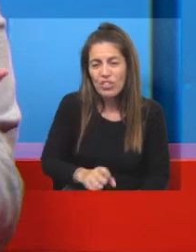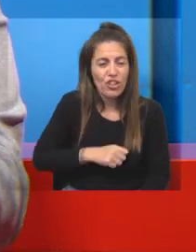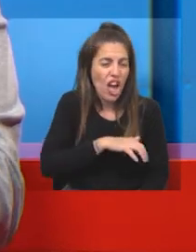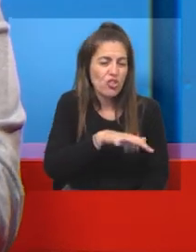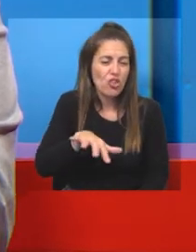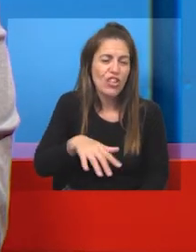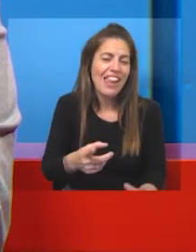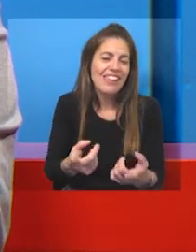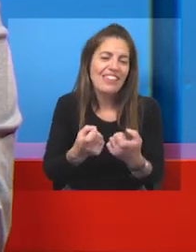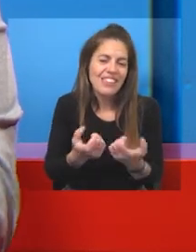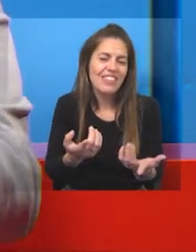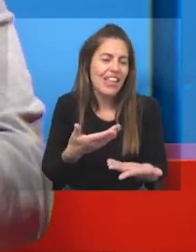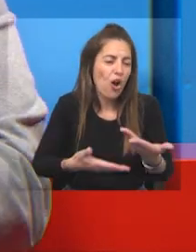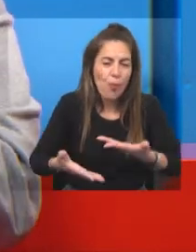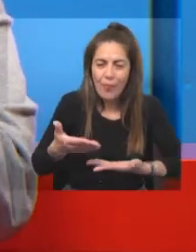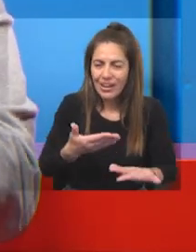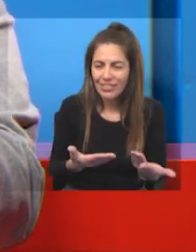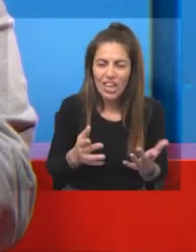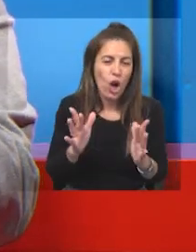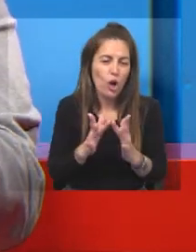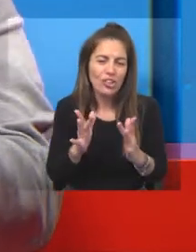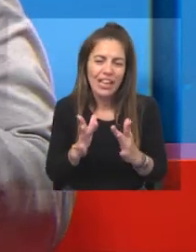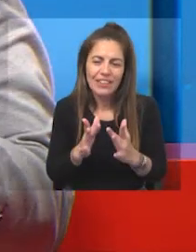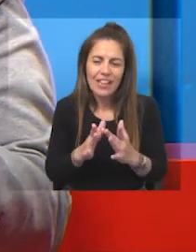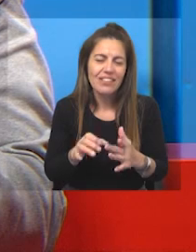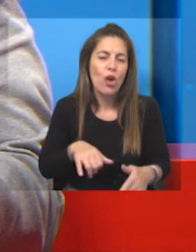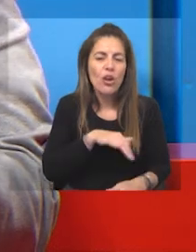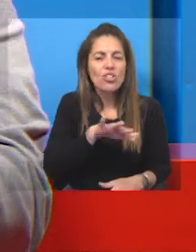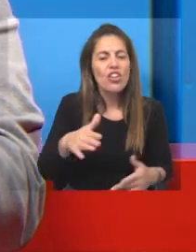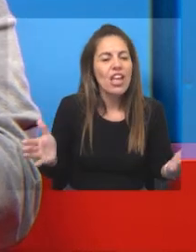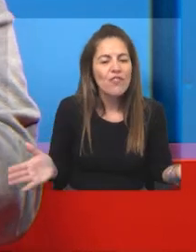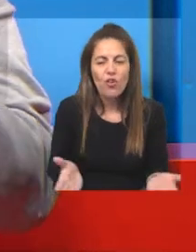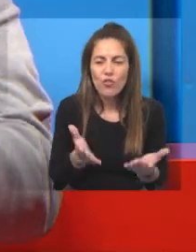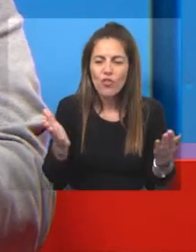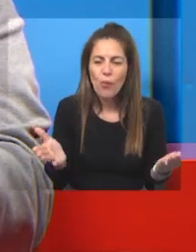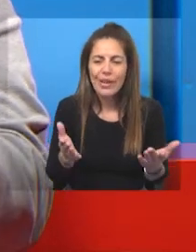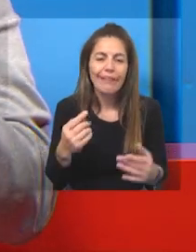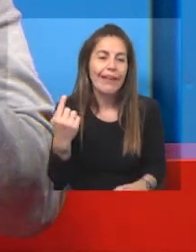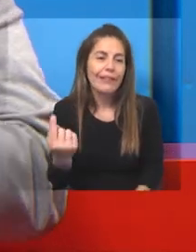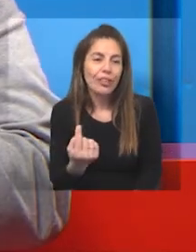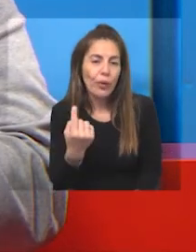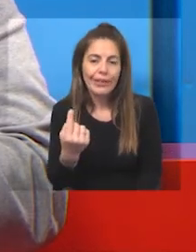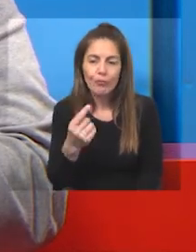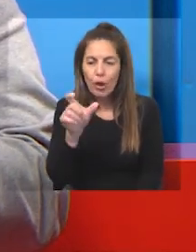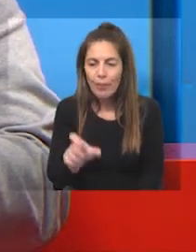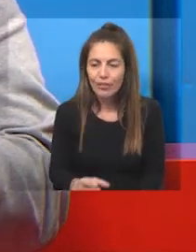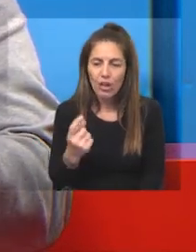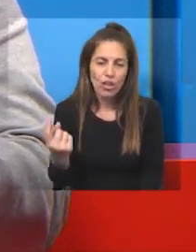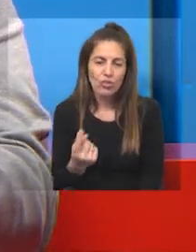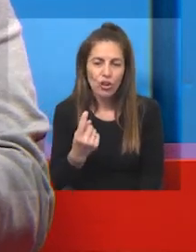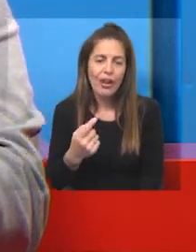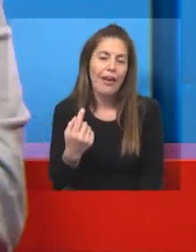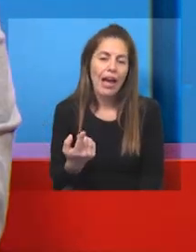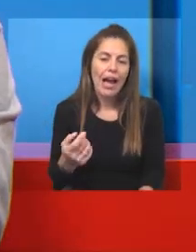precisa de la socialización en la sociedad donde cada vez más se fomenta eh el individualismo y y y la